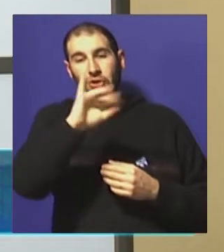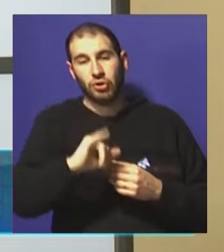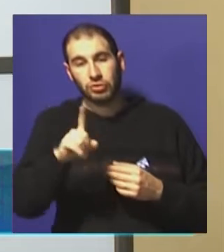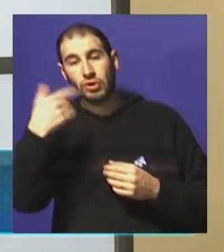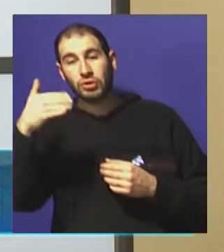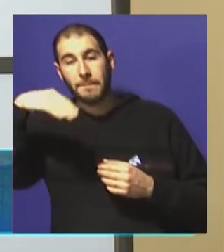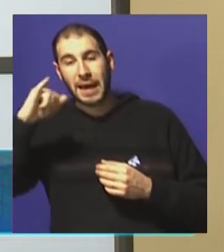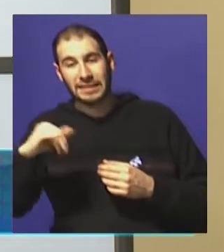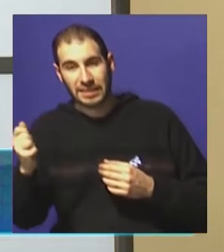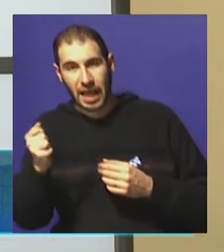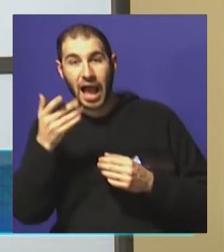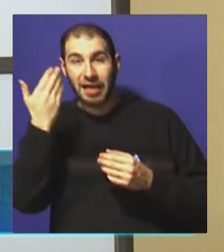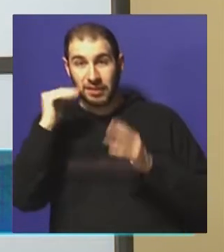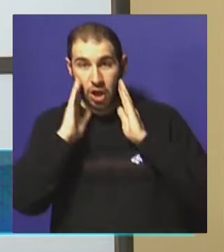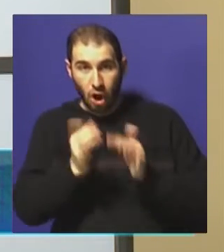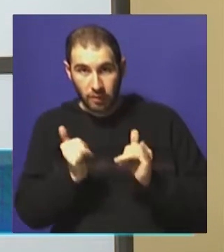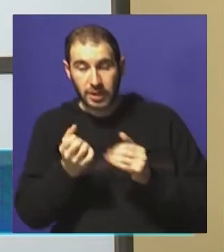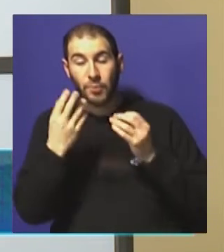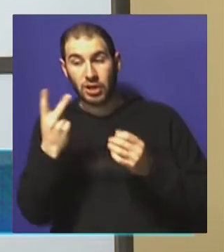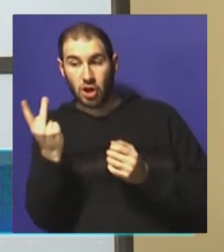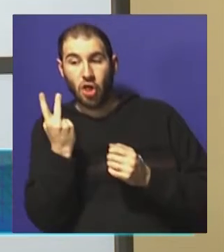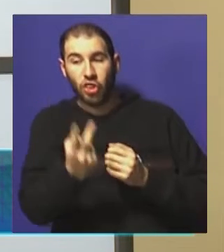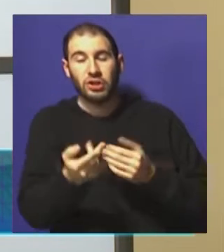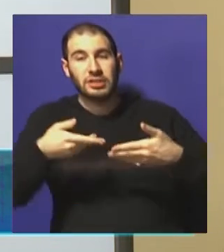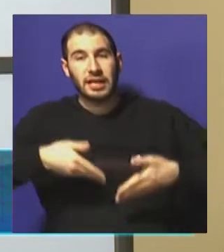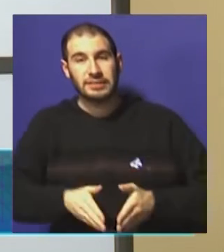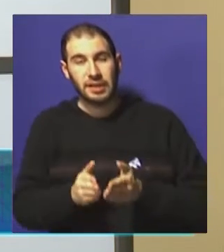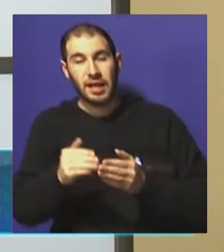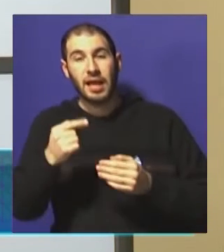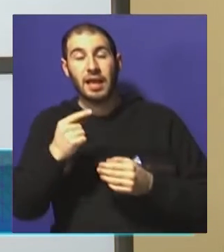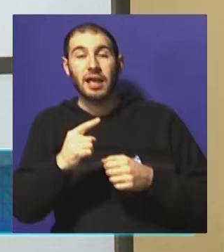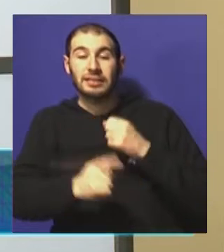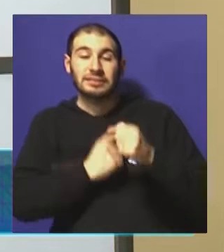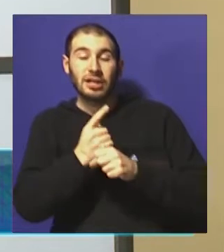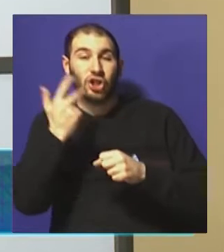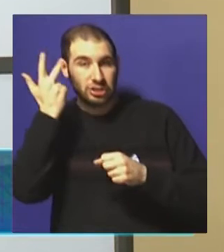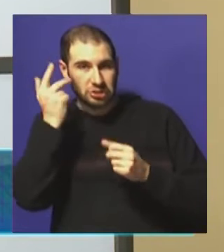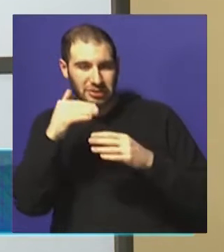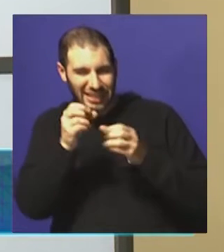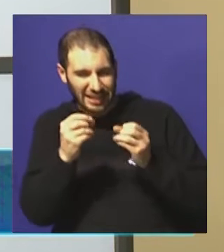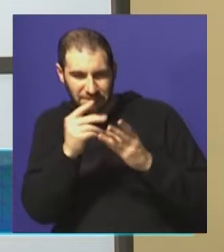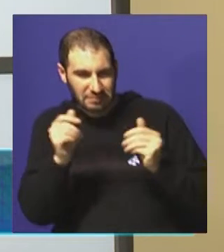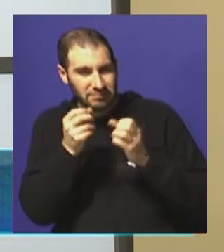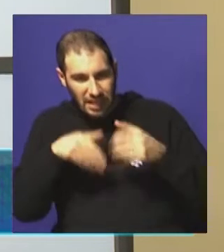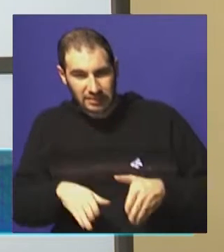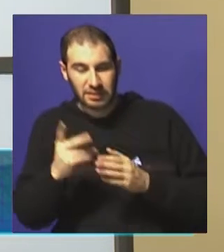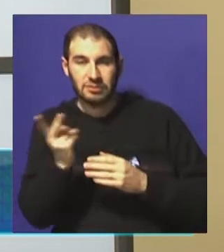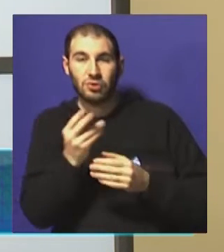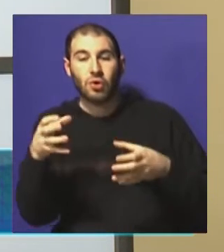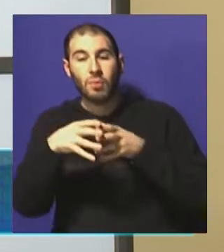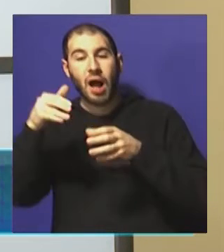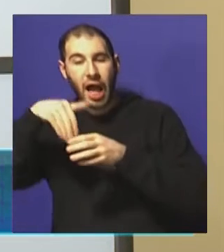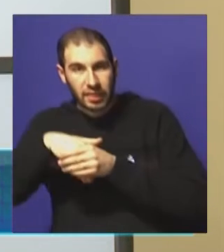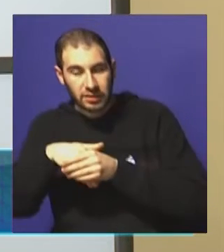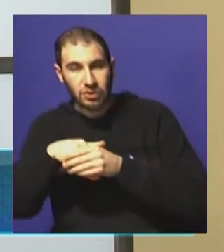Agustín Massa, jóvenes en esa época, porque los dos habían nacido a finales del siglo XVIII, formaban parte del grupo